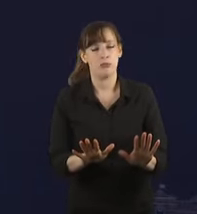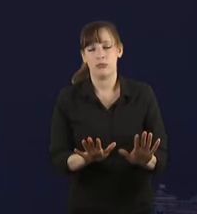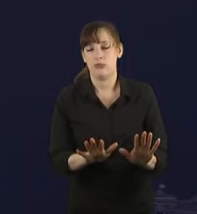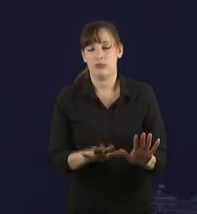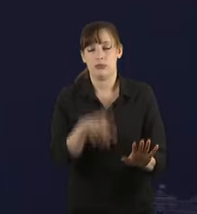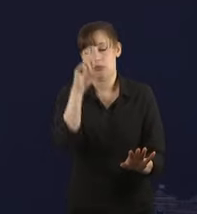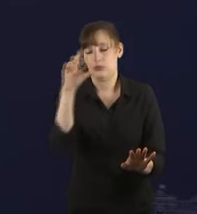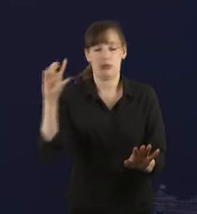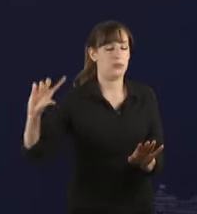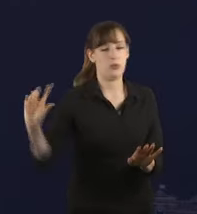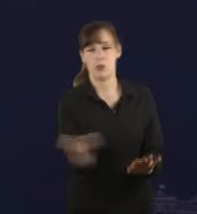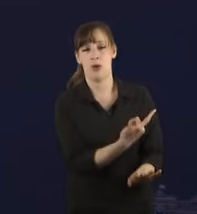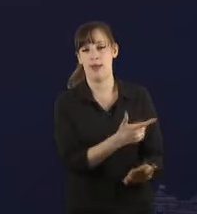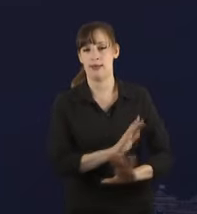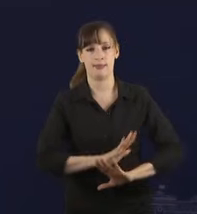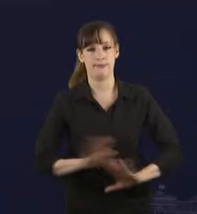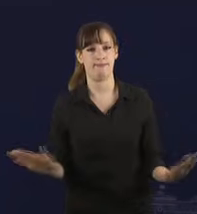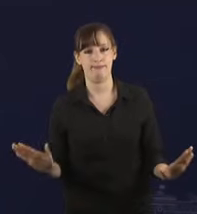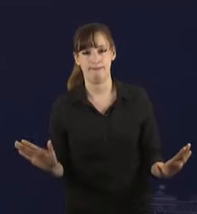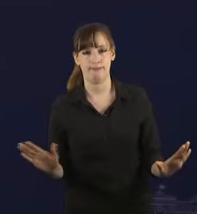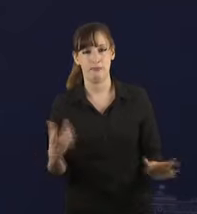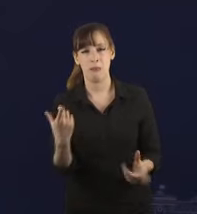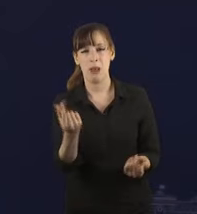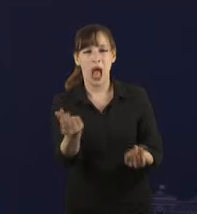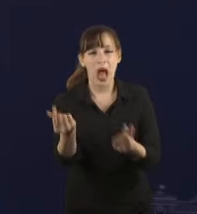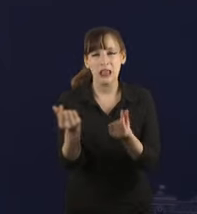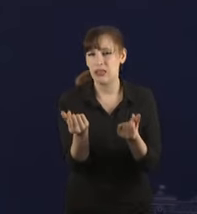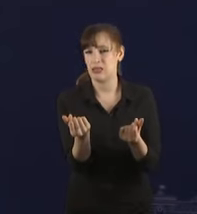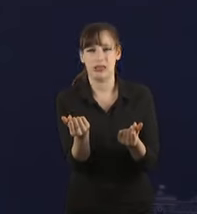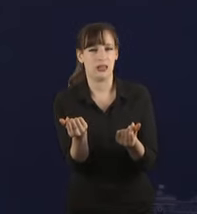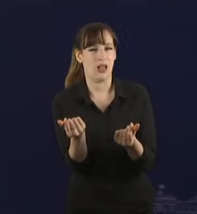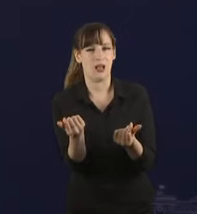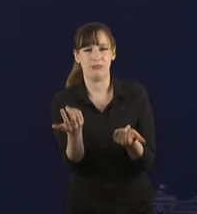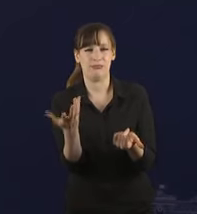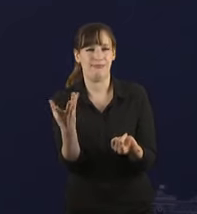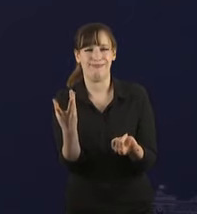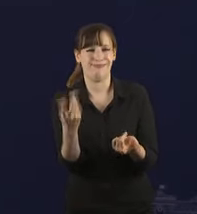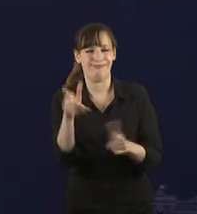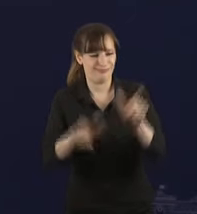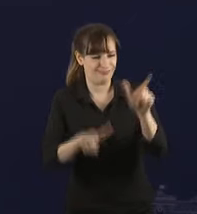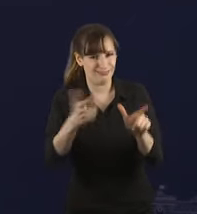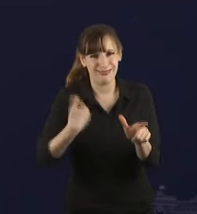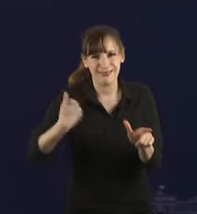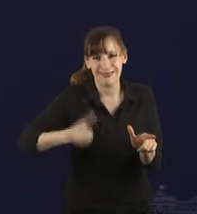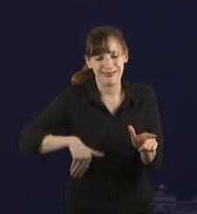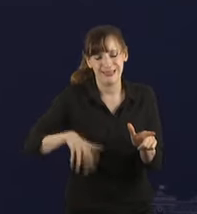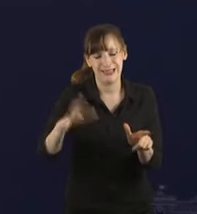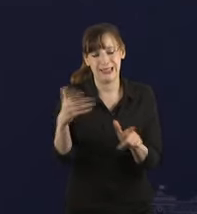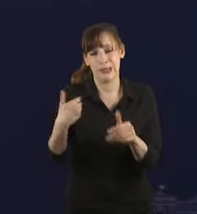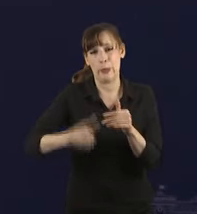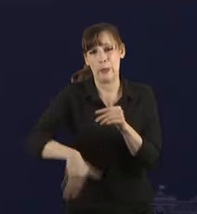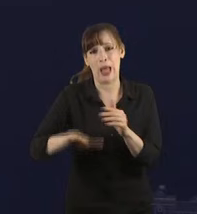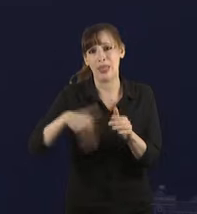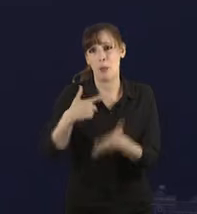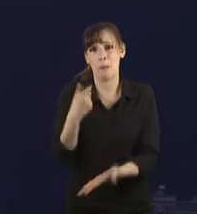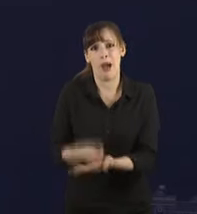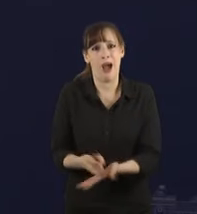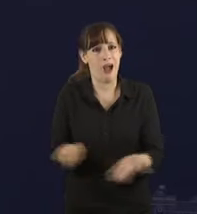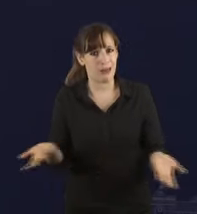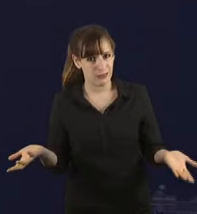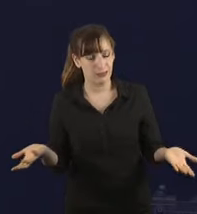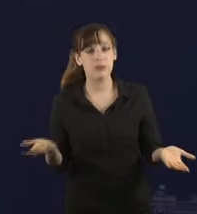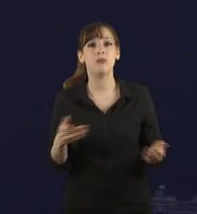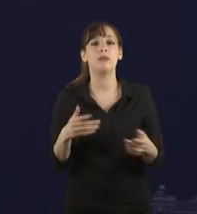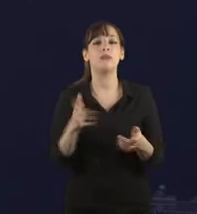que es una complicación una pérdida de dinero para muchísimos argentinos y que va en contra de lo que la mayoría de los